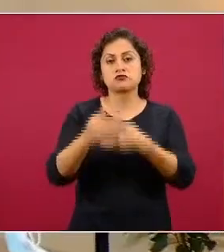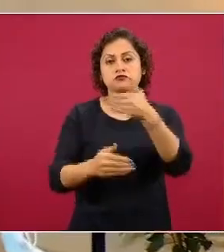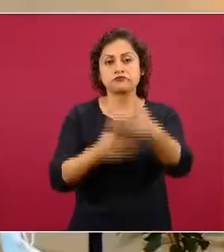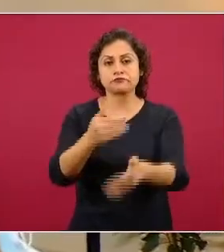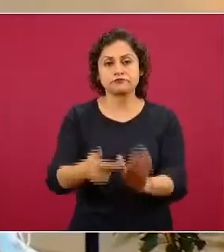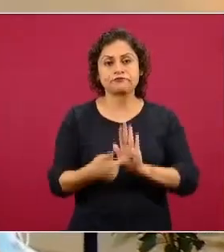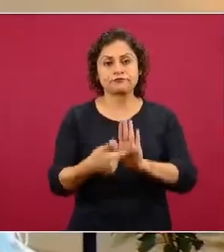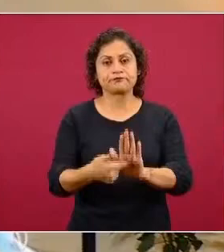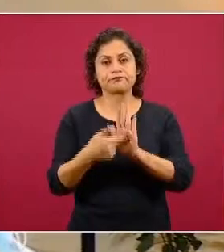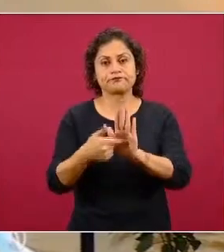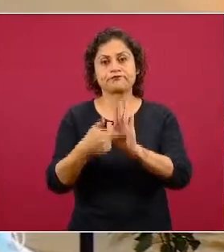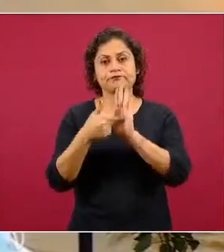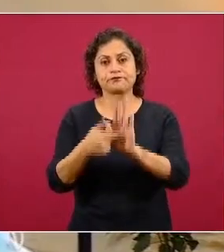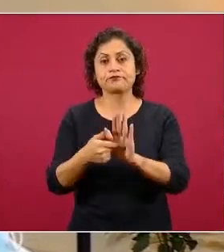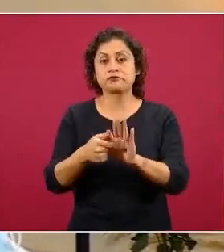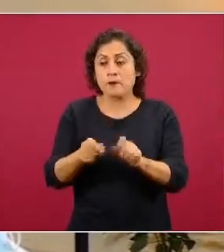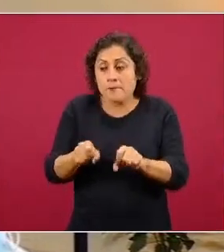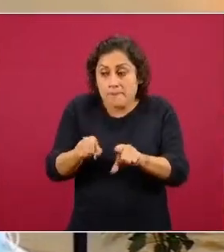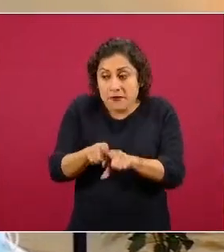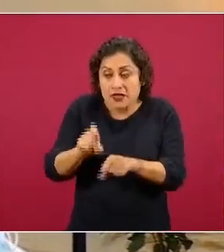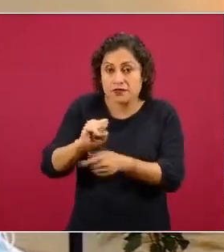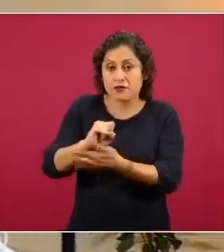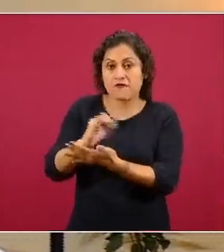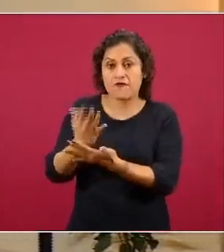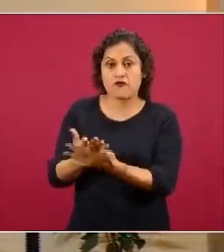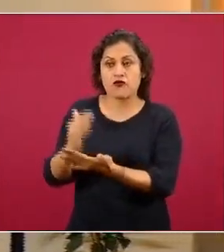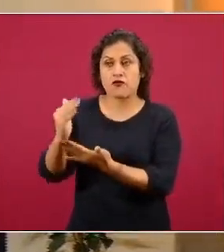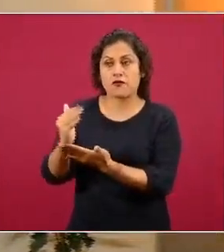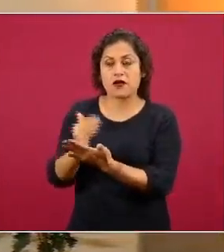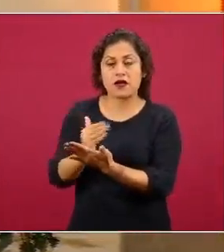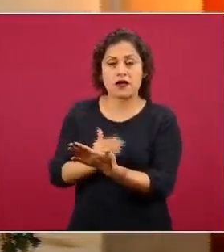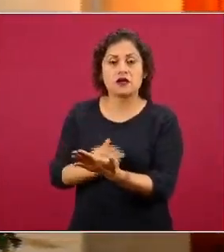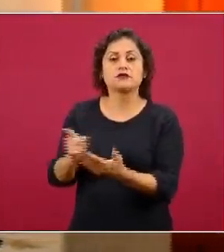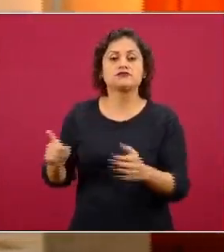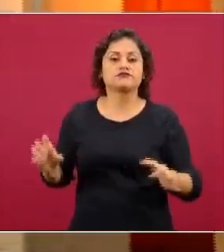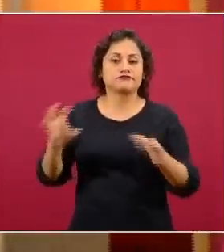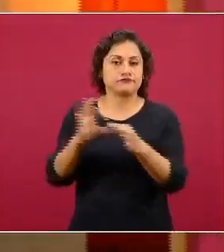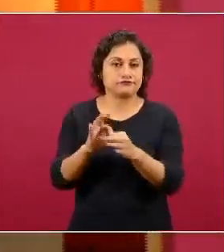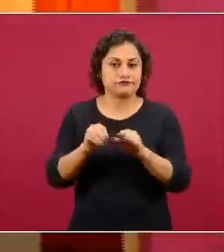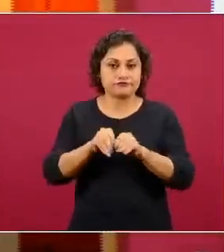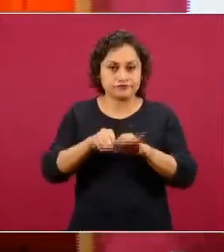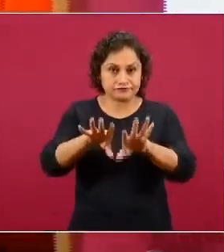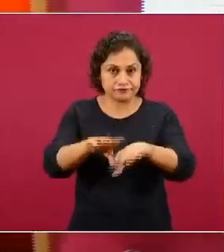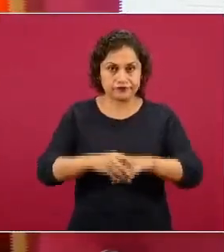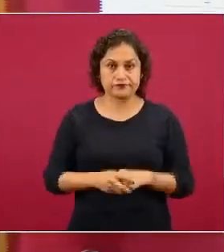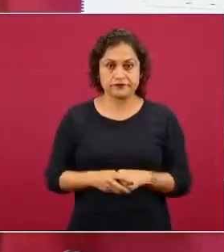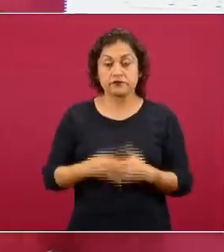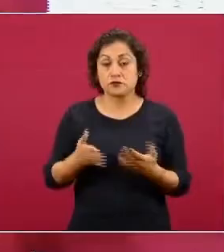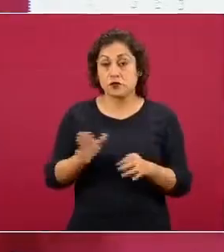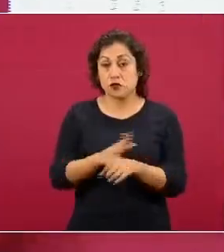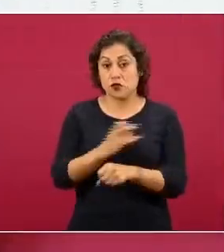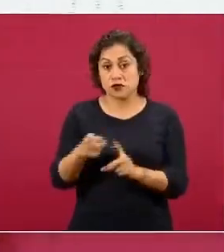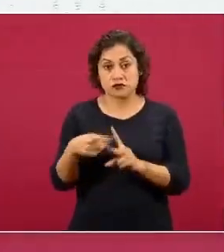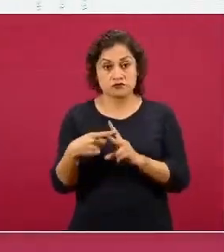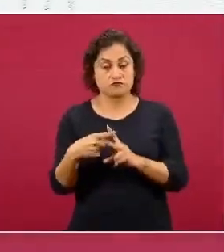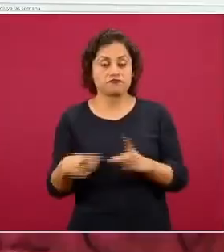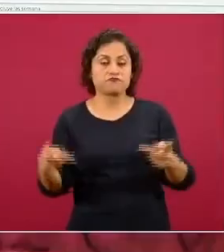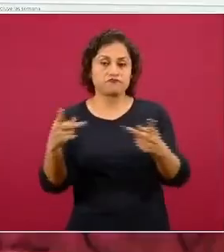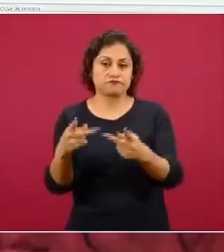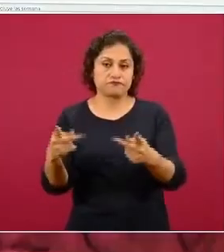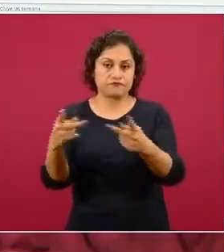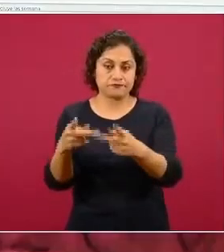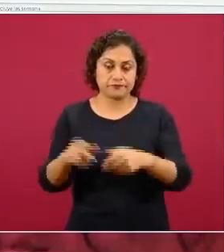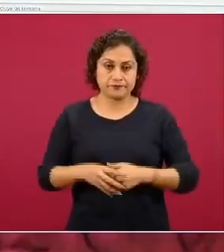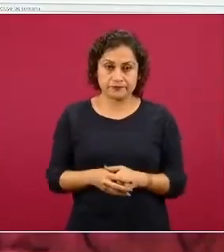son datos, pues vienen de la misma fuente de datos y por lo tanto las estimaciones son muy similares.